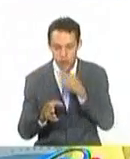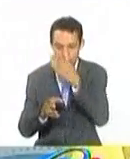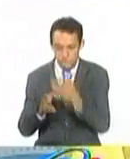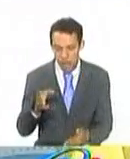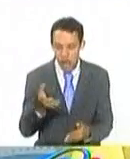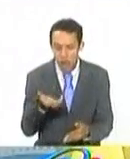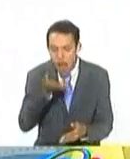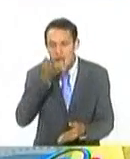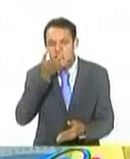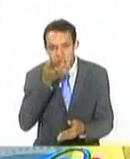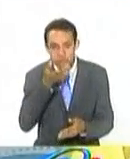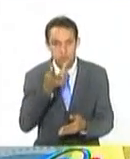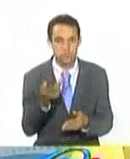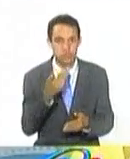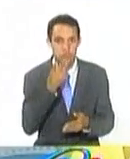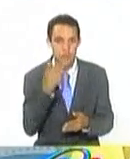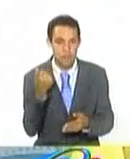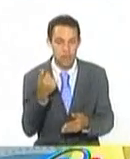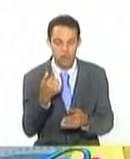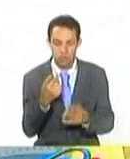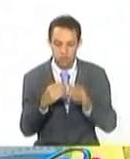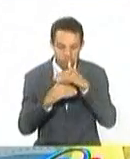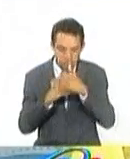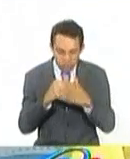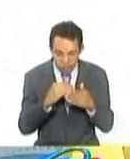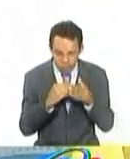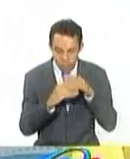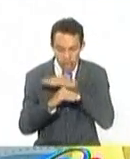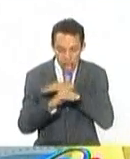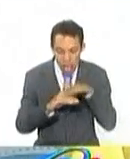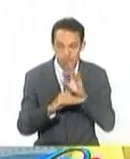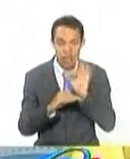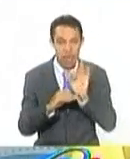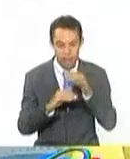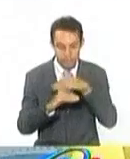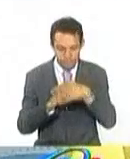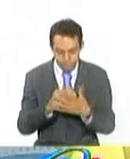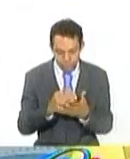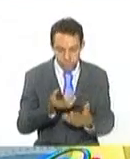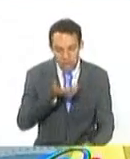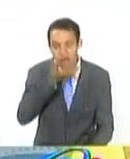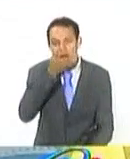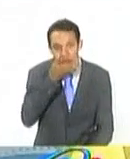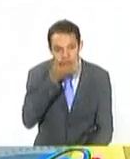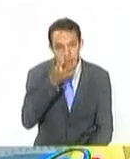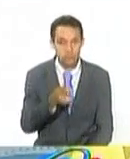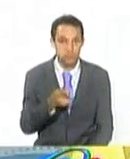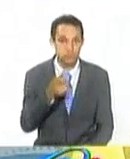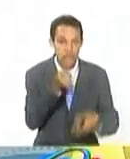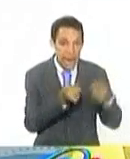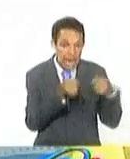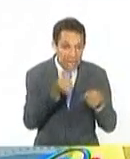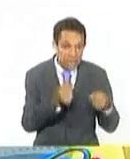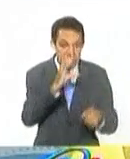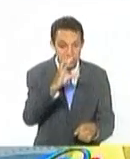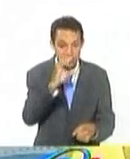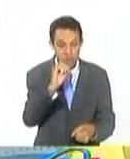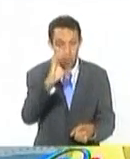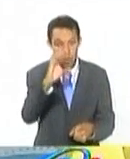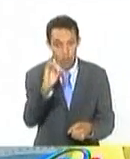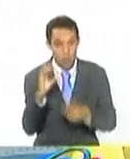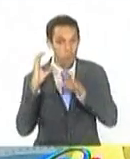coco con cáscara y todo y ahí ya no está el aceite y le pregunto El bagazo de coco esa fibra que queda